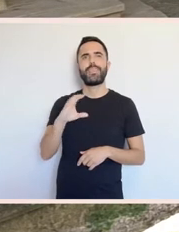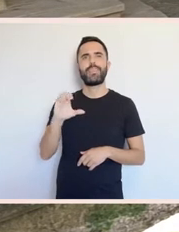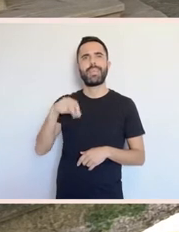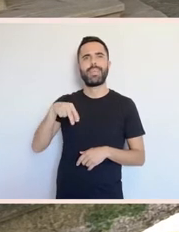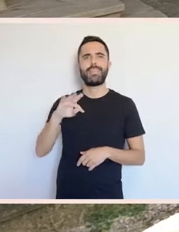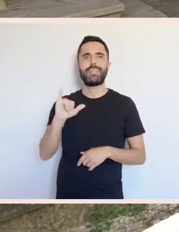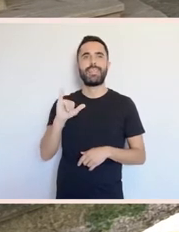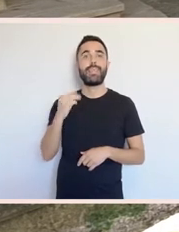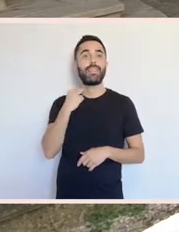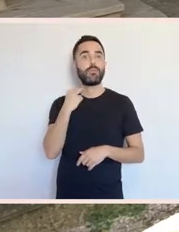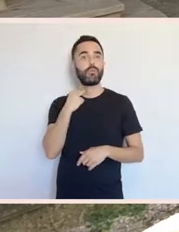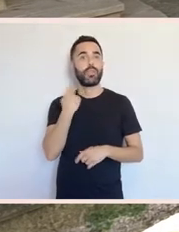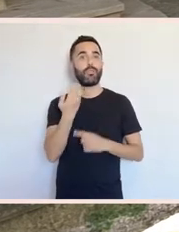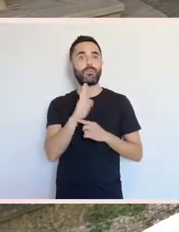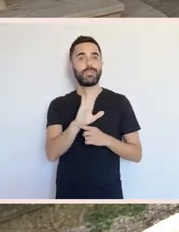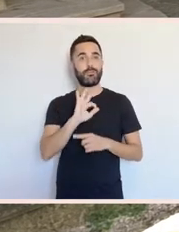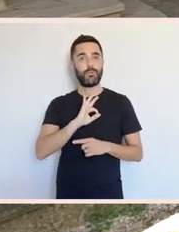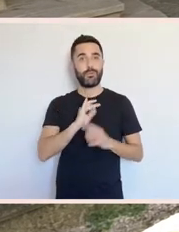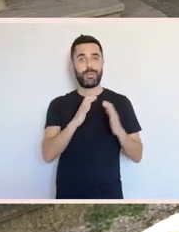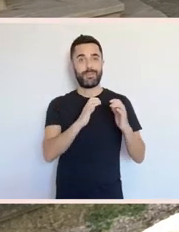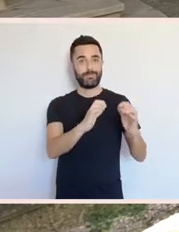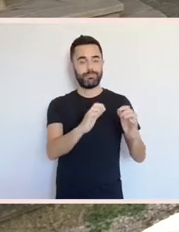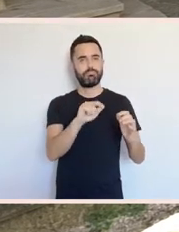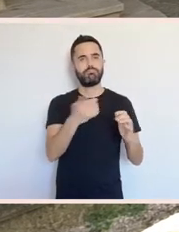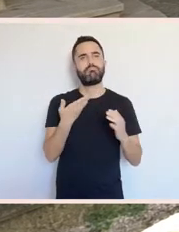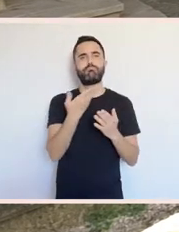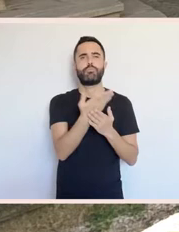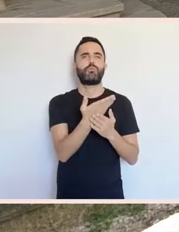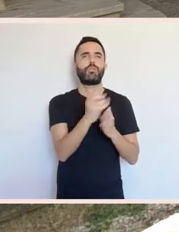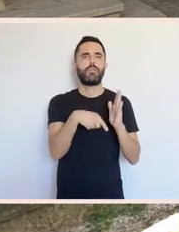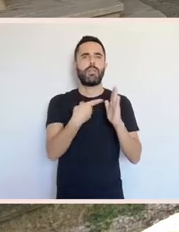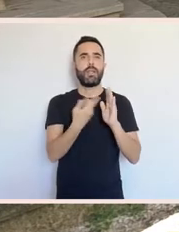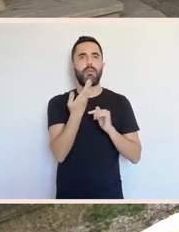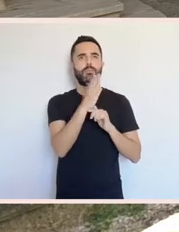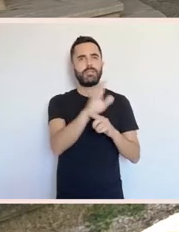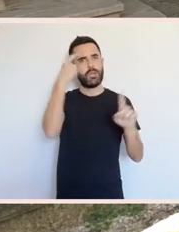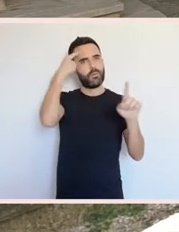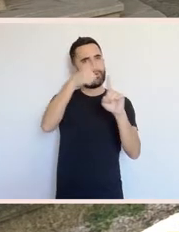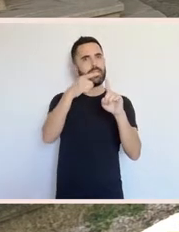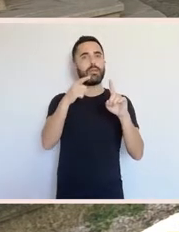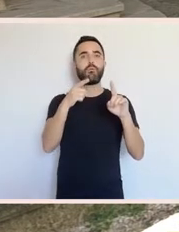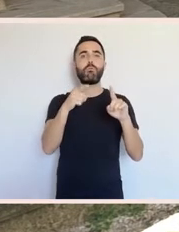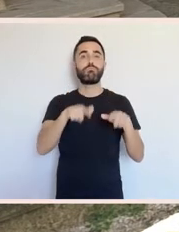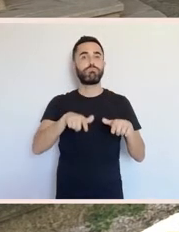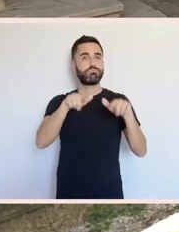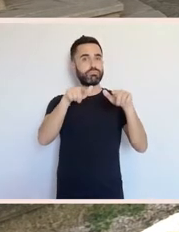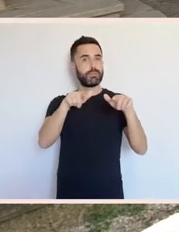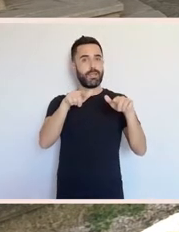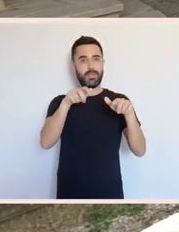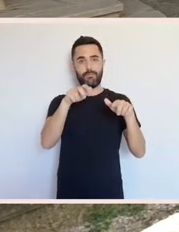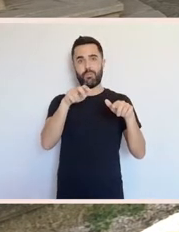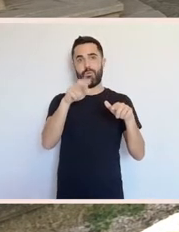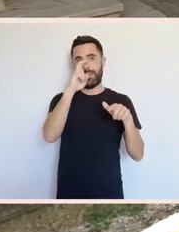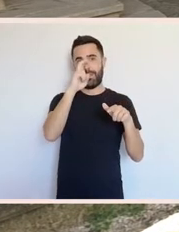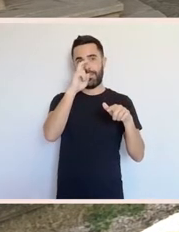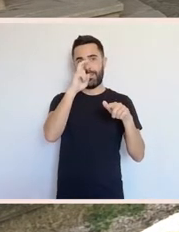antigo convento dominico de Pontevedra. E finalmente, o 14 de agosto de 1895, a